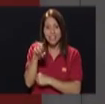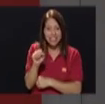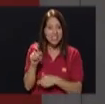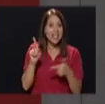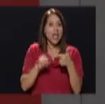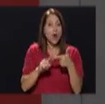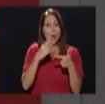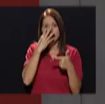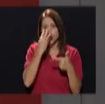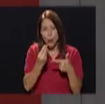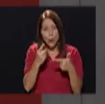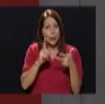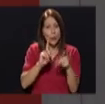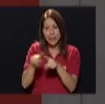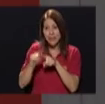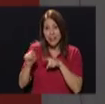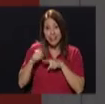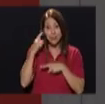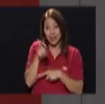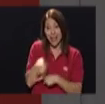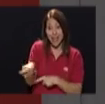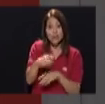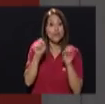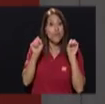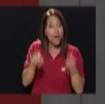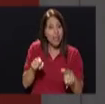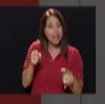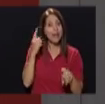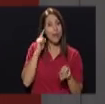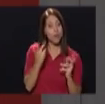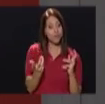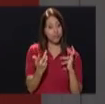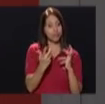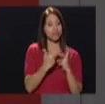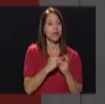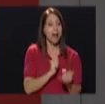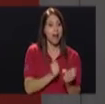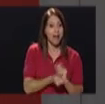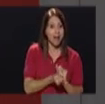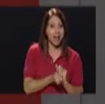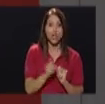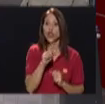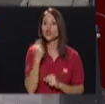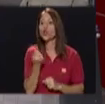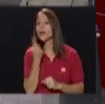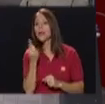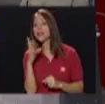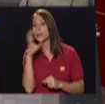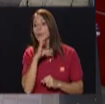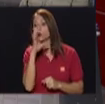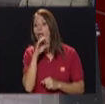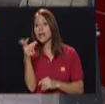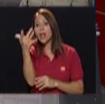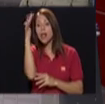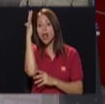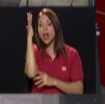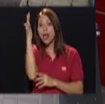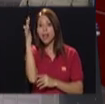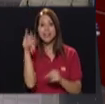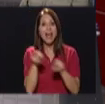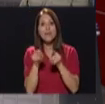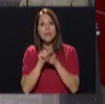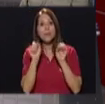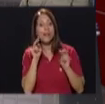del zorro, los mapaches, porque ellos tienen esa capacidad de poderse ajustar a buscar no solo la comida que encuentran en su hábitat,